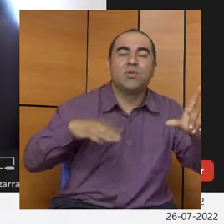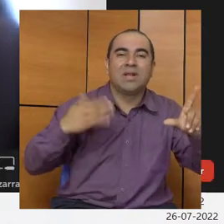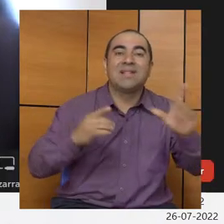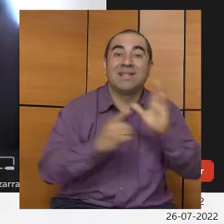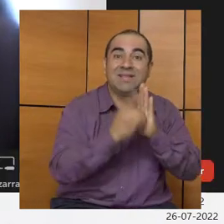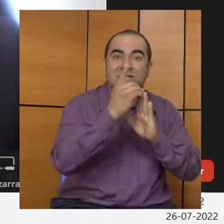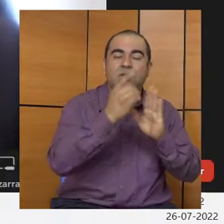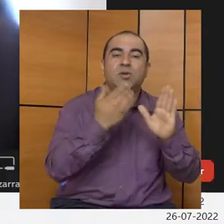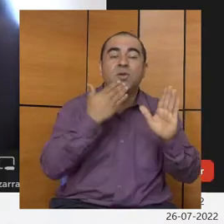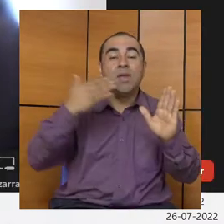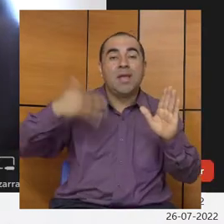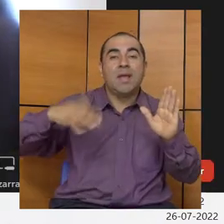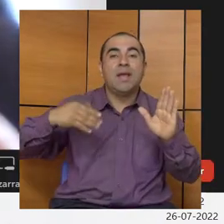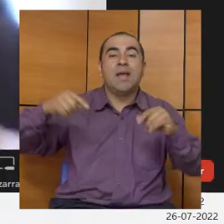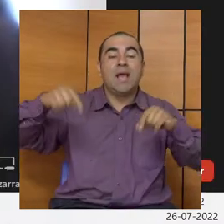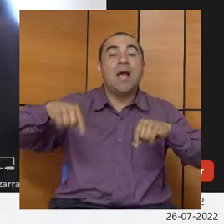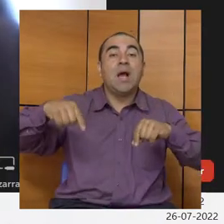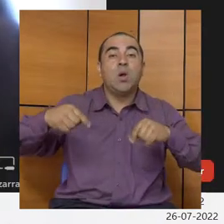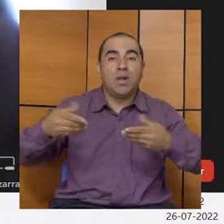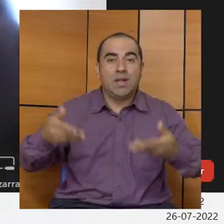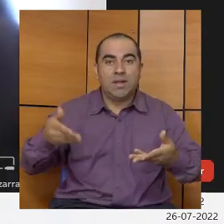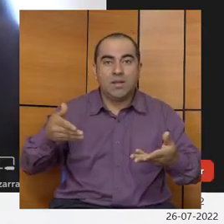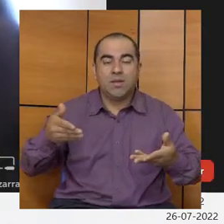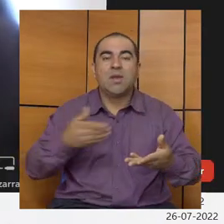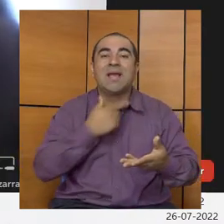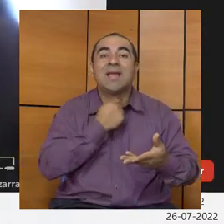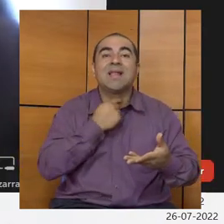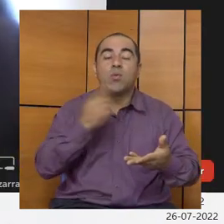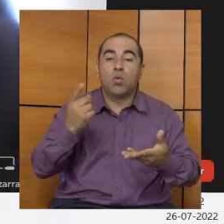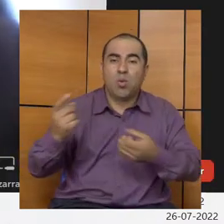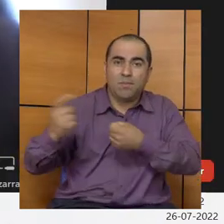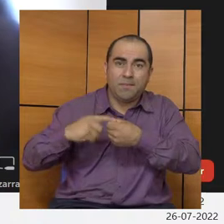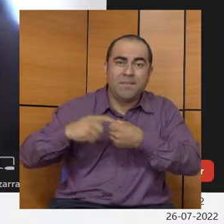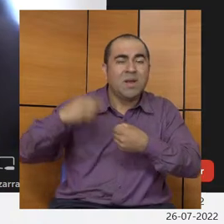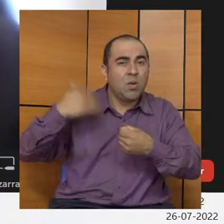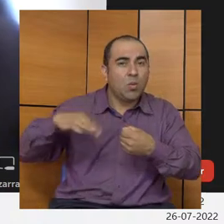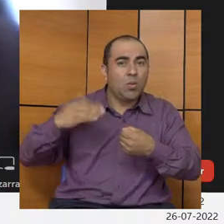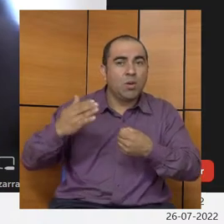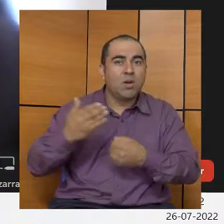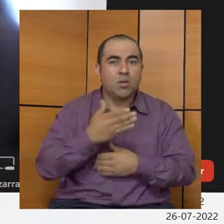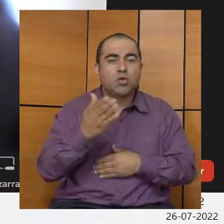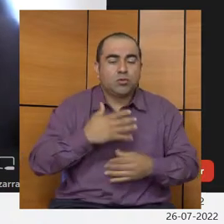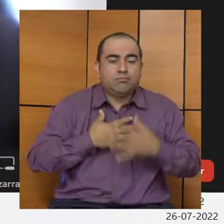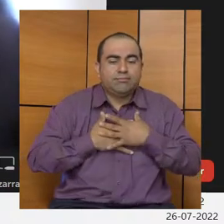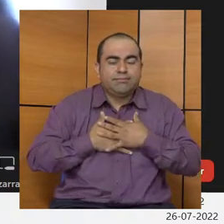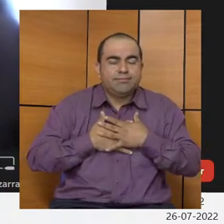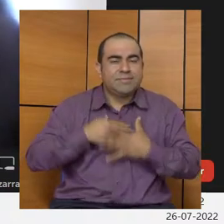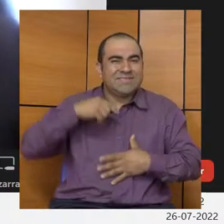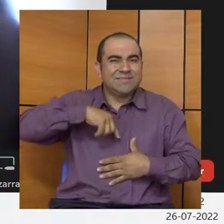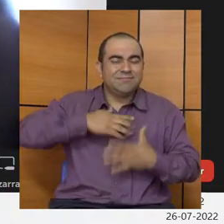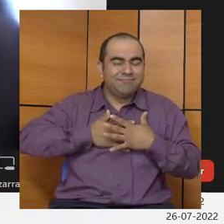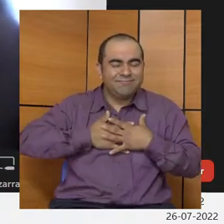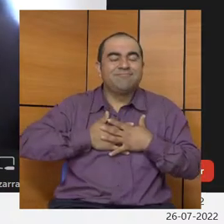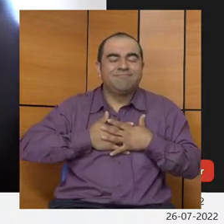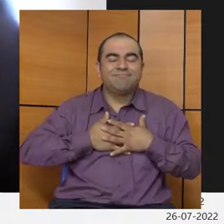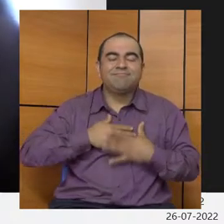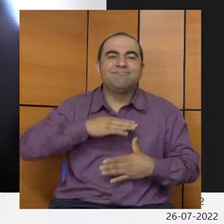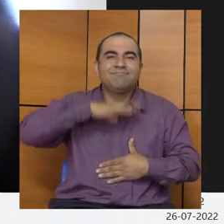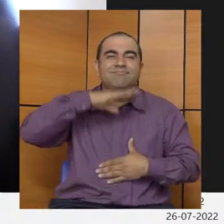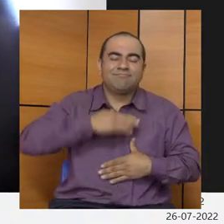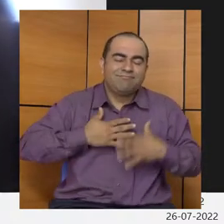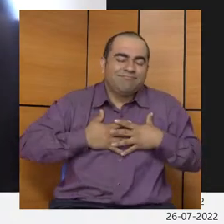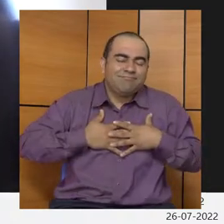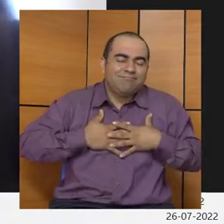temas y valoramos enormemente, creemos que es un aporte muy importante y nos sentimos muy complacidos como